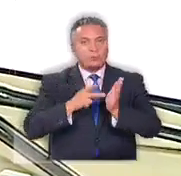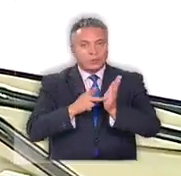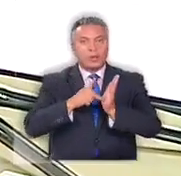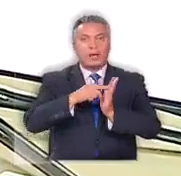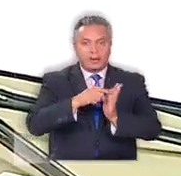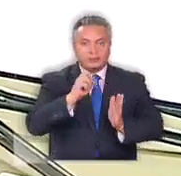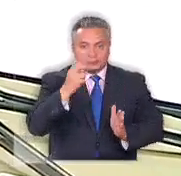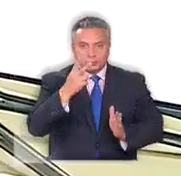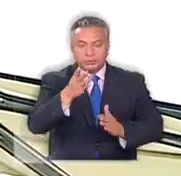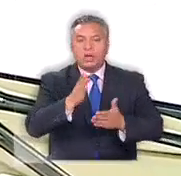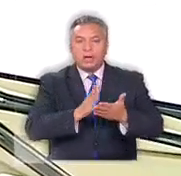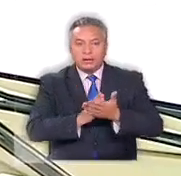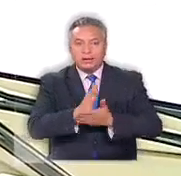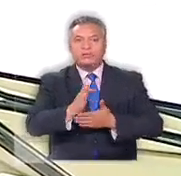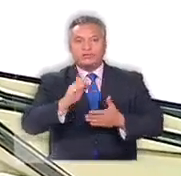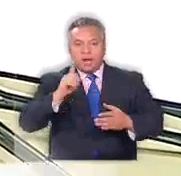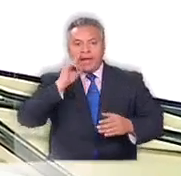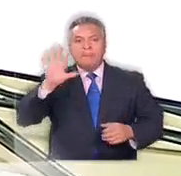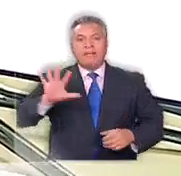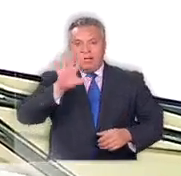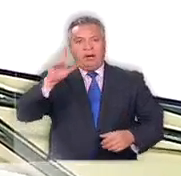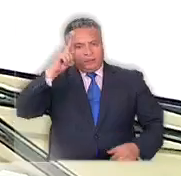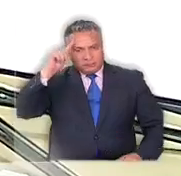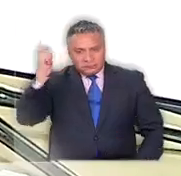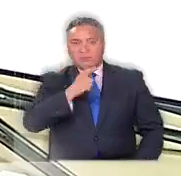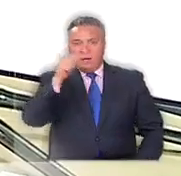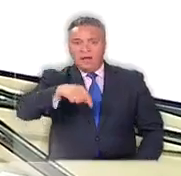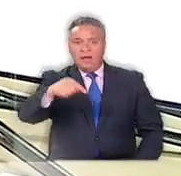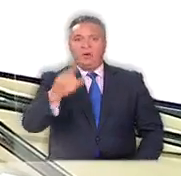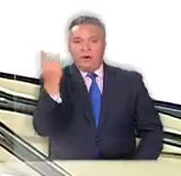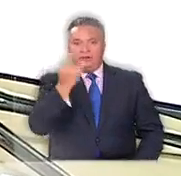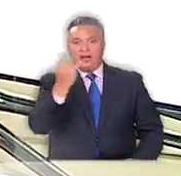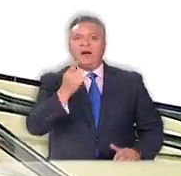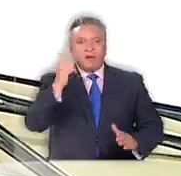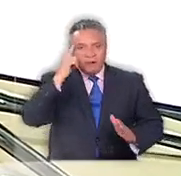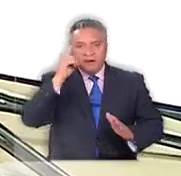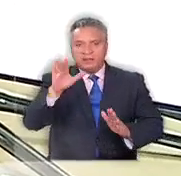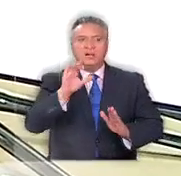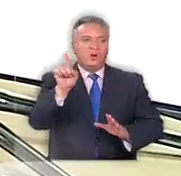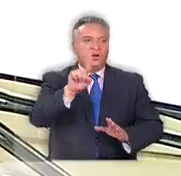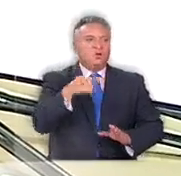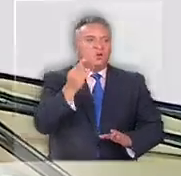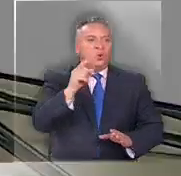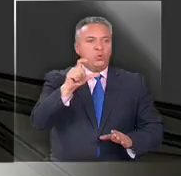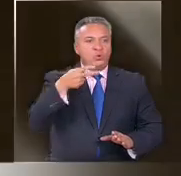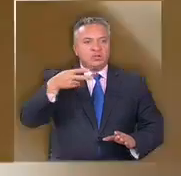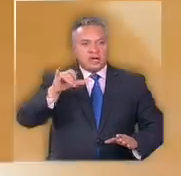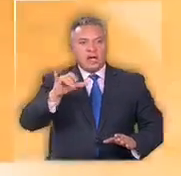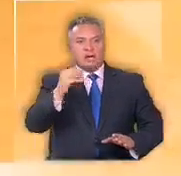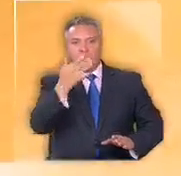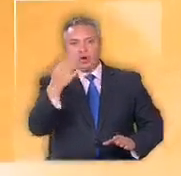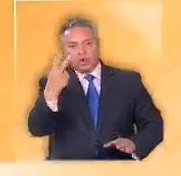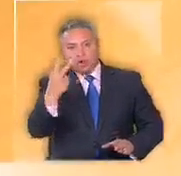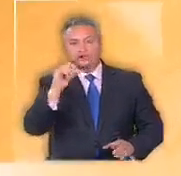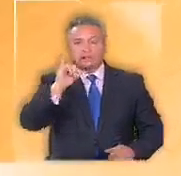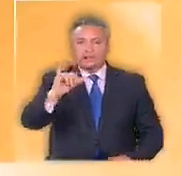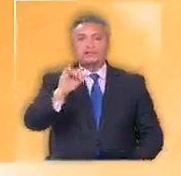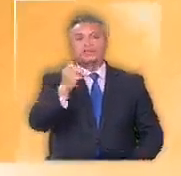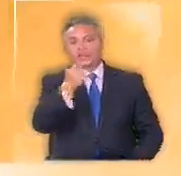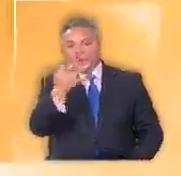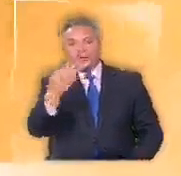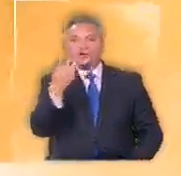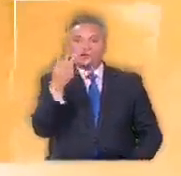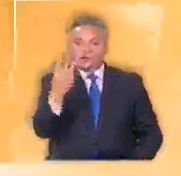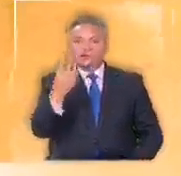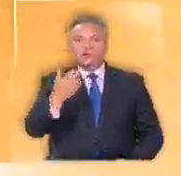programa espacial desarrollado aquí en la universidad, que continúa con la construcción del Suchai número 2 y Suchai número 3. Modelos que serían